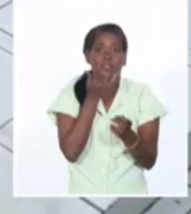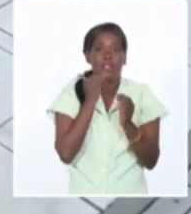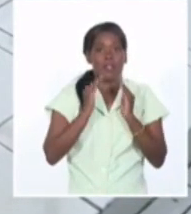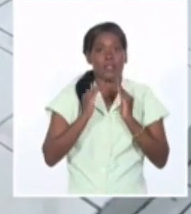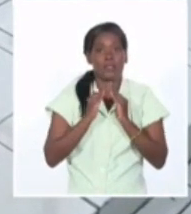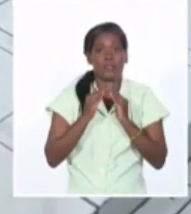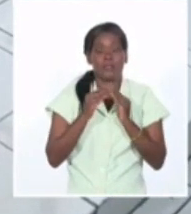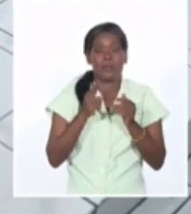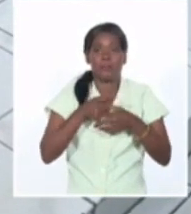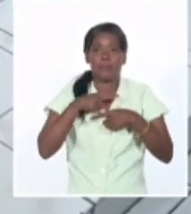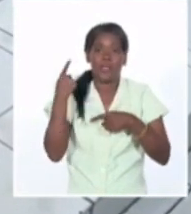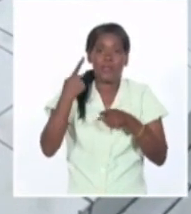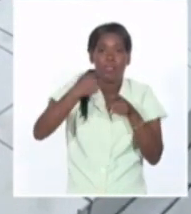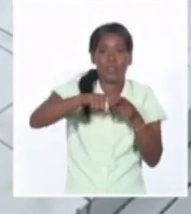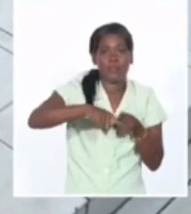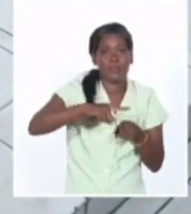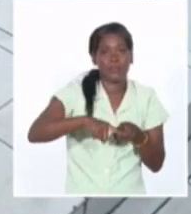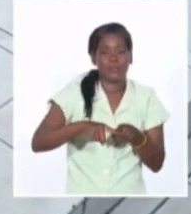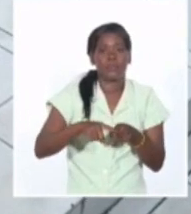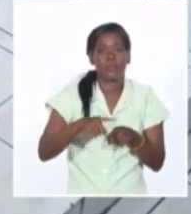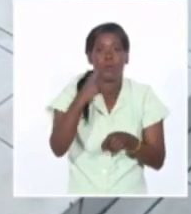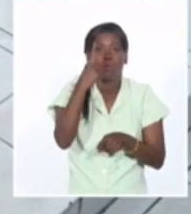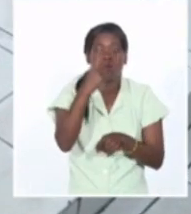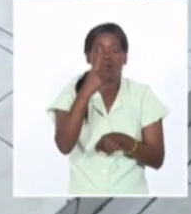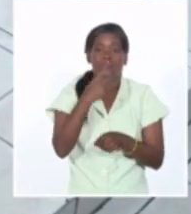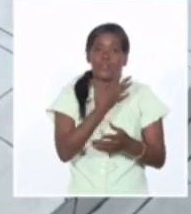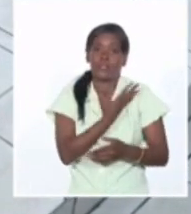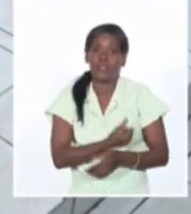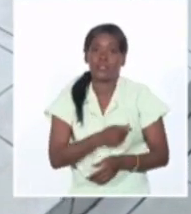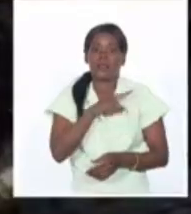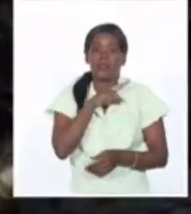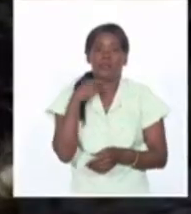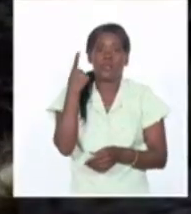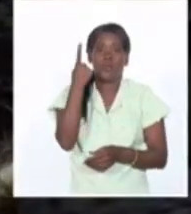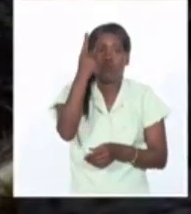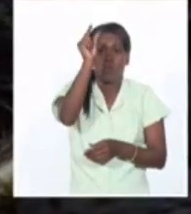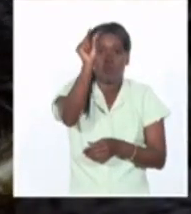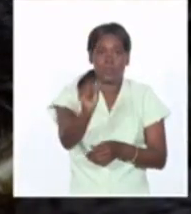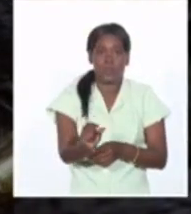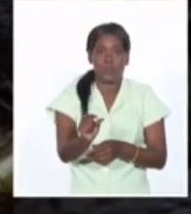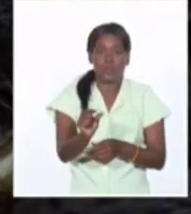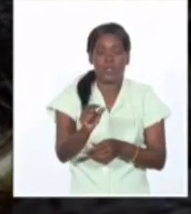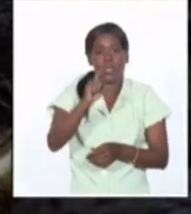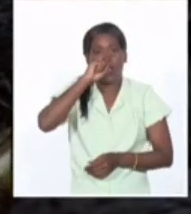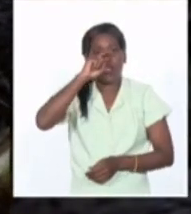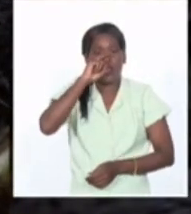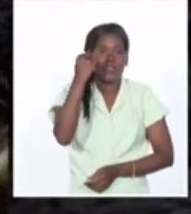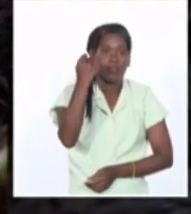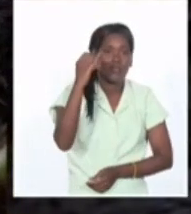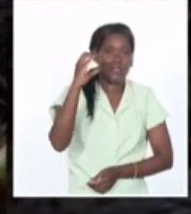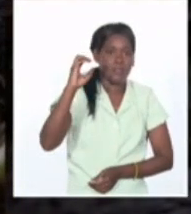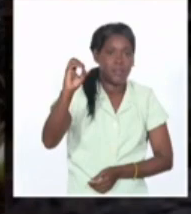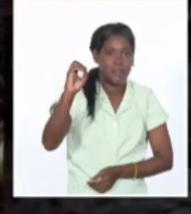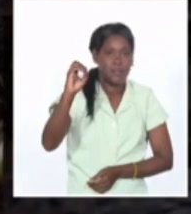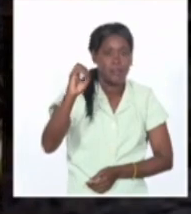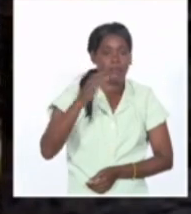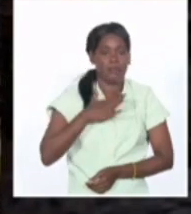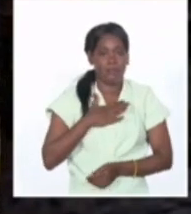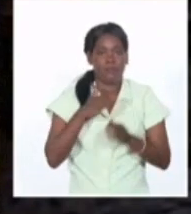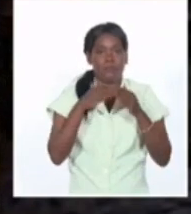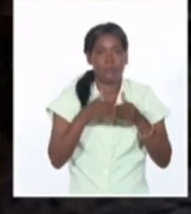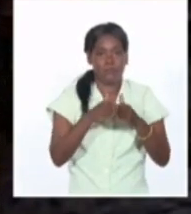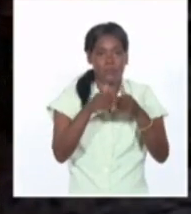reporta lamentablemente un fallecido por ahogamiento. Se trata de un hombre de 60 años de edad, natural del municipio